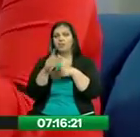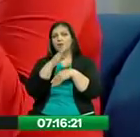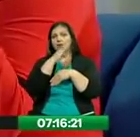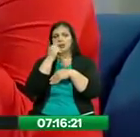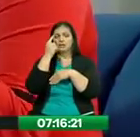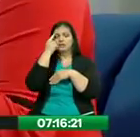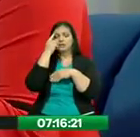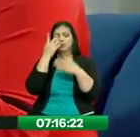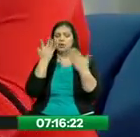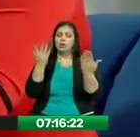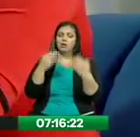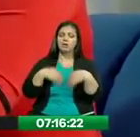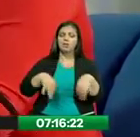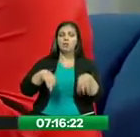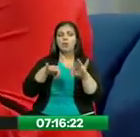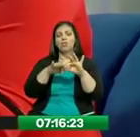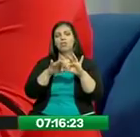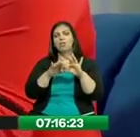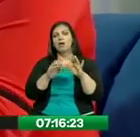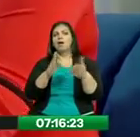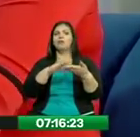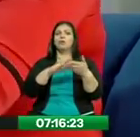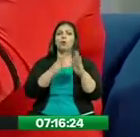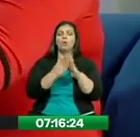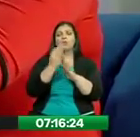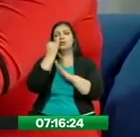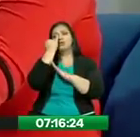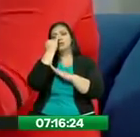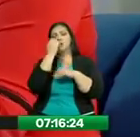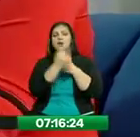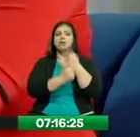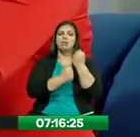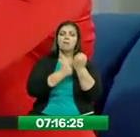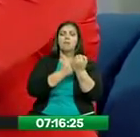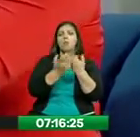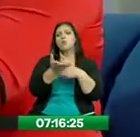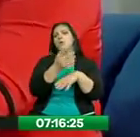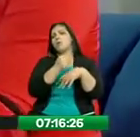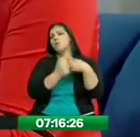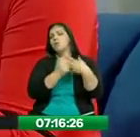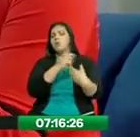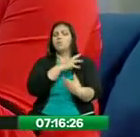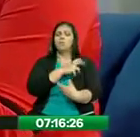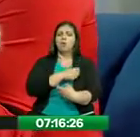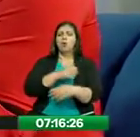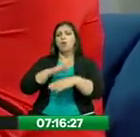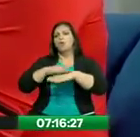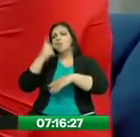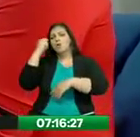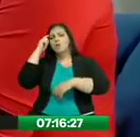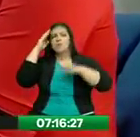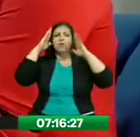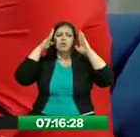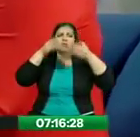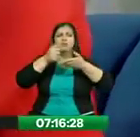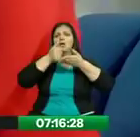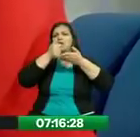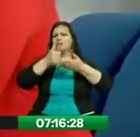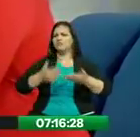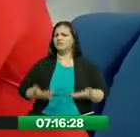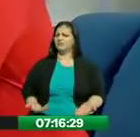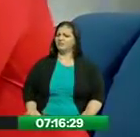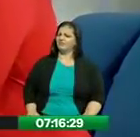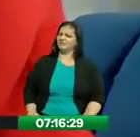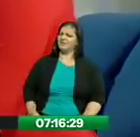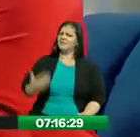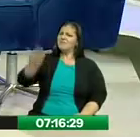de que había que darle el apoyo al movimiento indígena, que había sido sufrido, que lo habían marginado. O sea, era todo lo opuesto. ¿Qué nos dice eso?